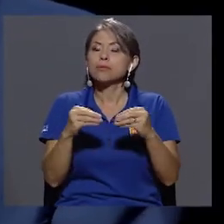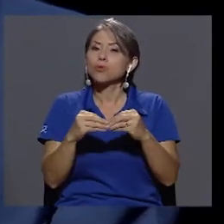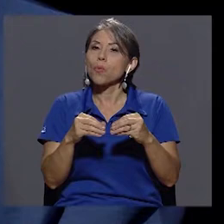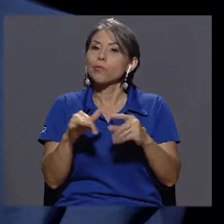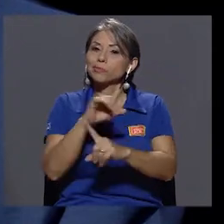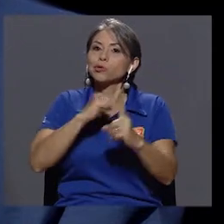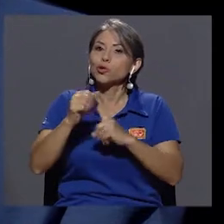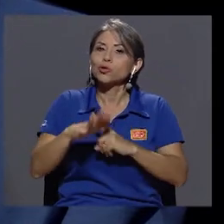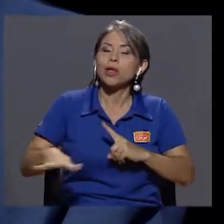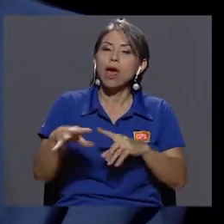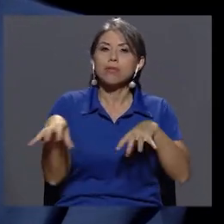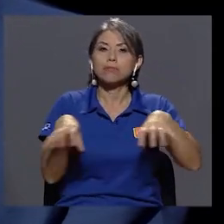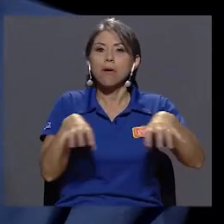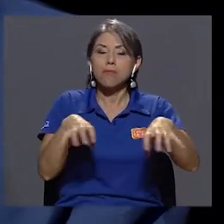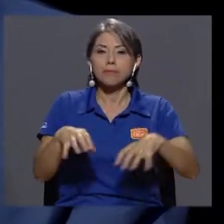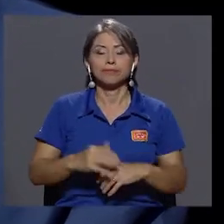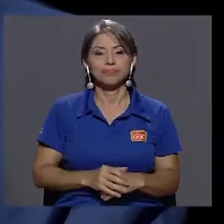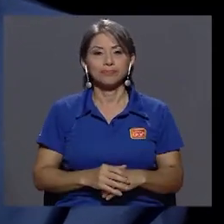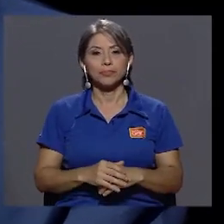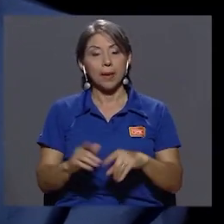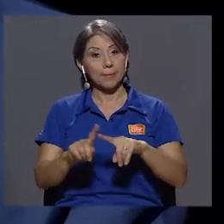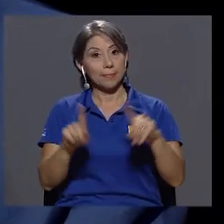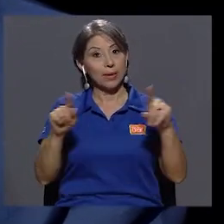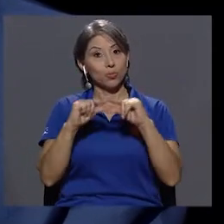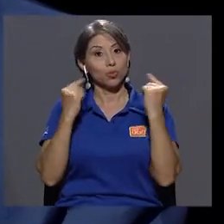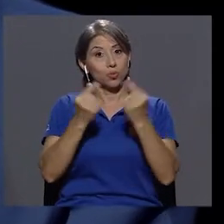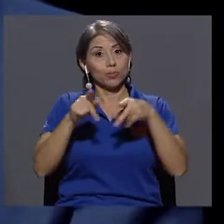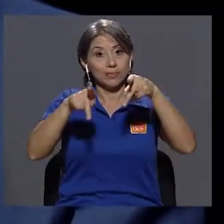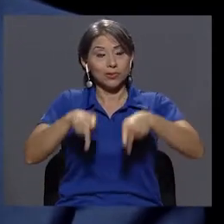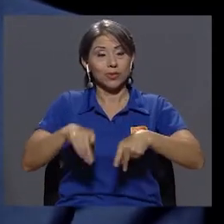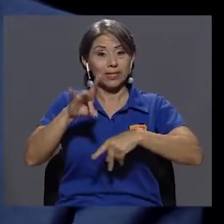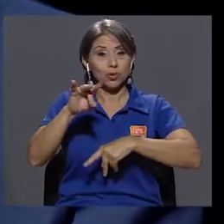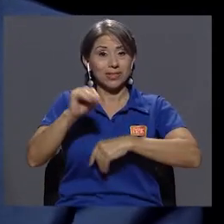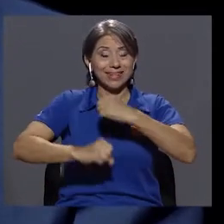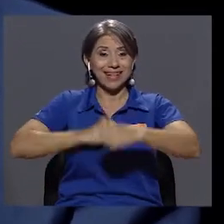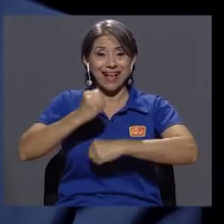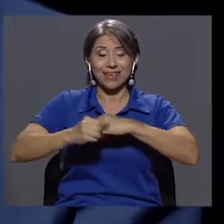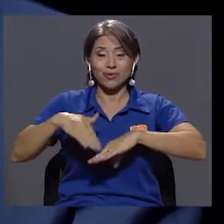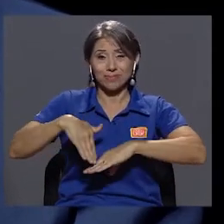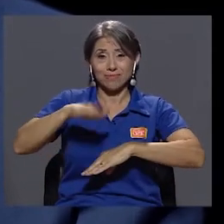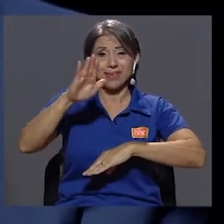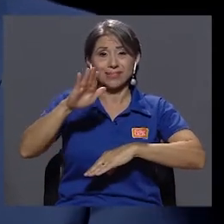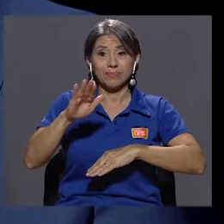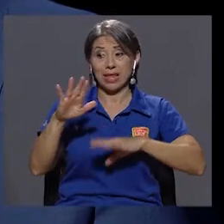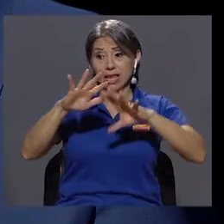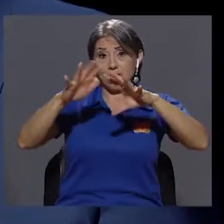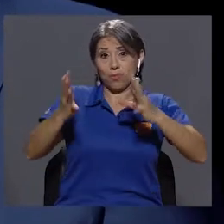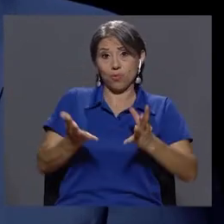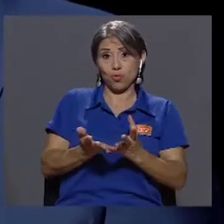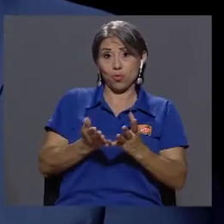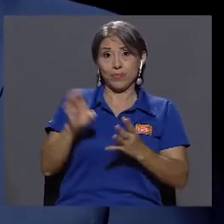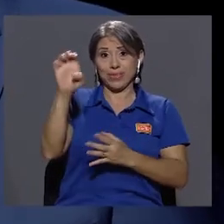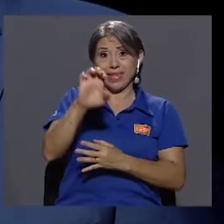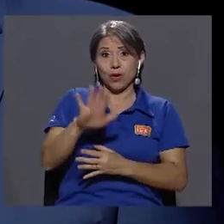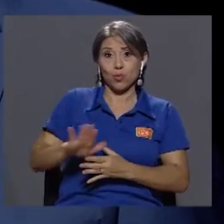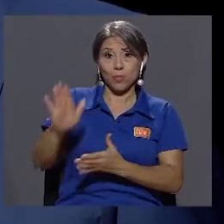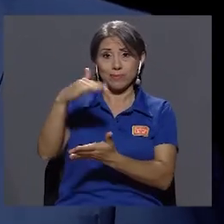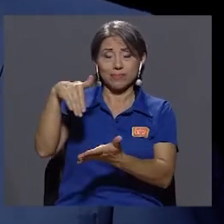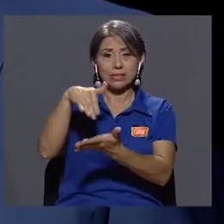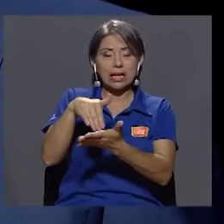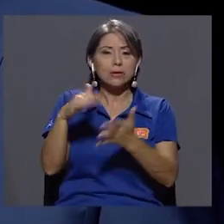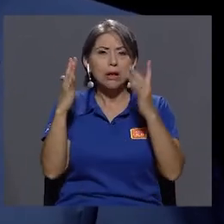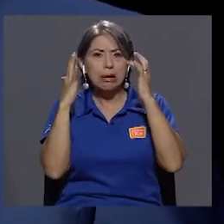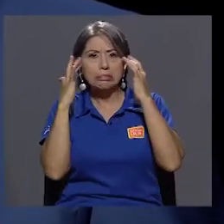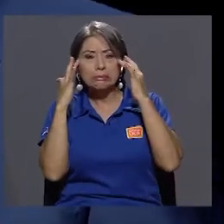como sociedad pero fíjese usted que el grupo de 80 y más en el mundo y especial de europa central se tiene una gran